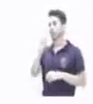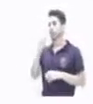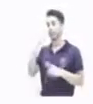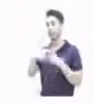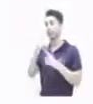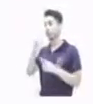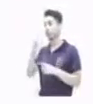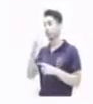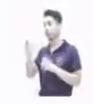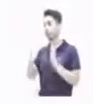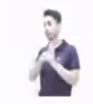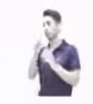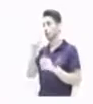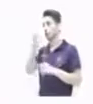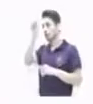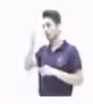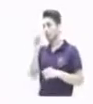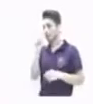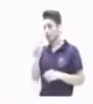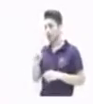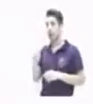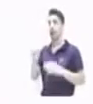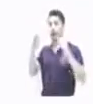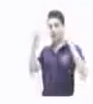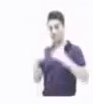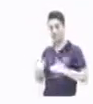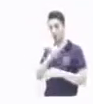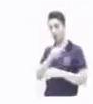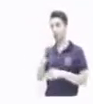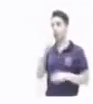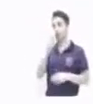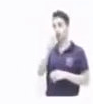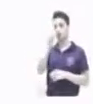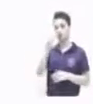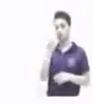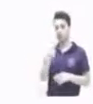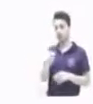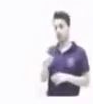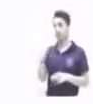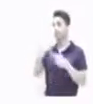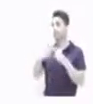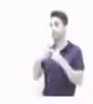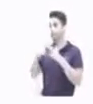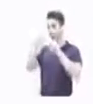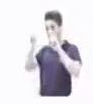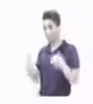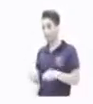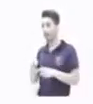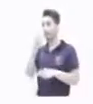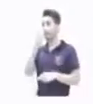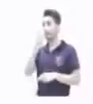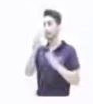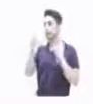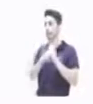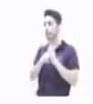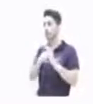3 más 2 menos 1 factorial, y abajo me quedaría 2 factorial por